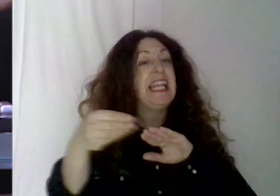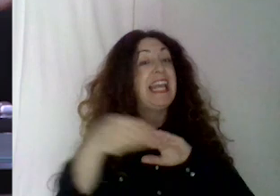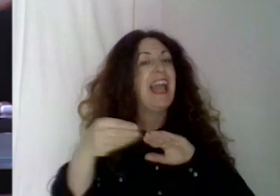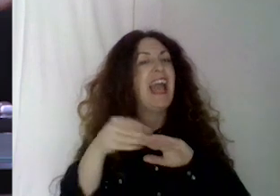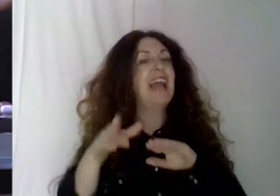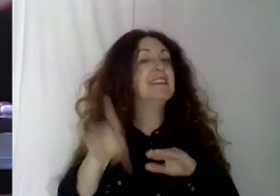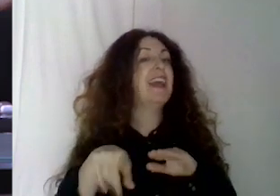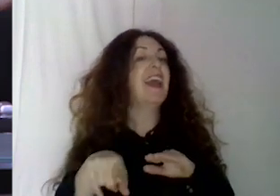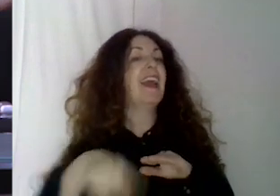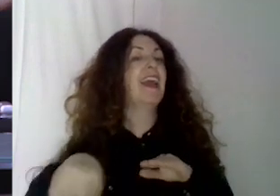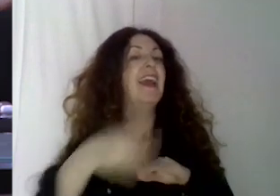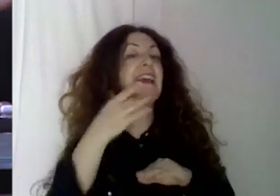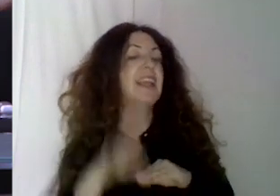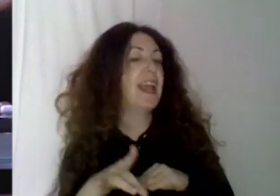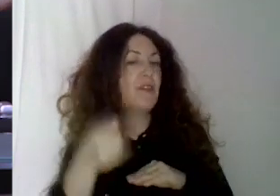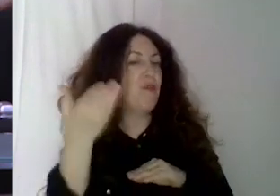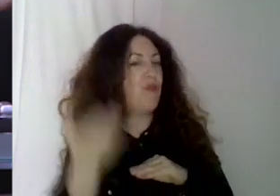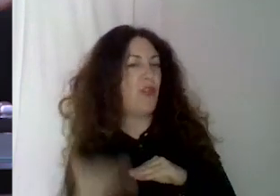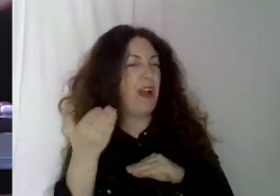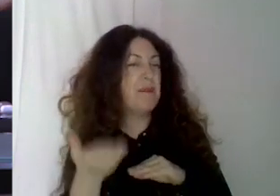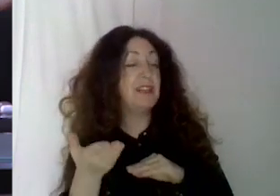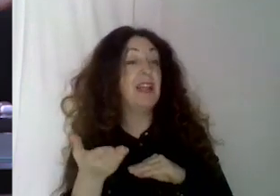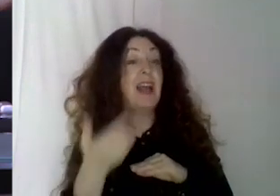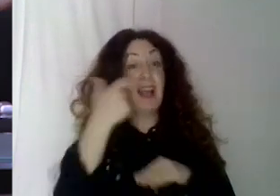realmente extraordinaria, con una sensibilidad y